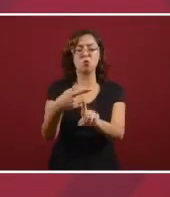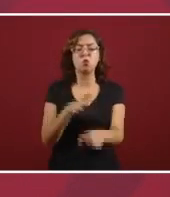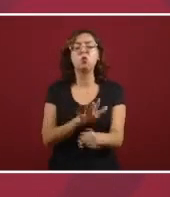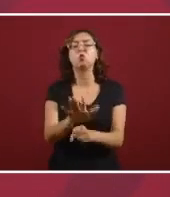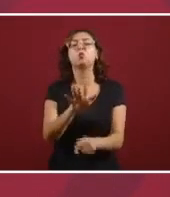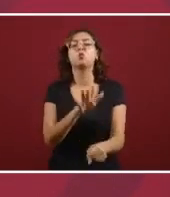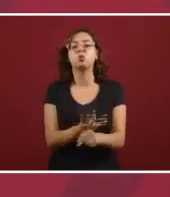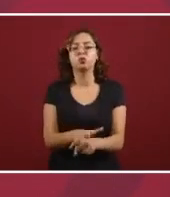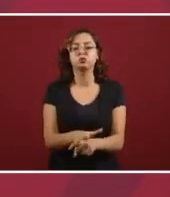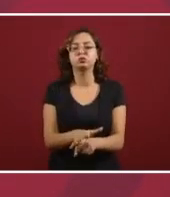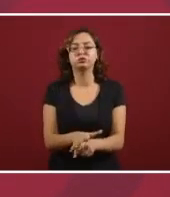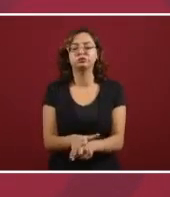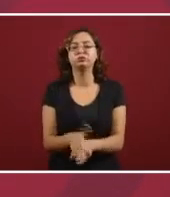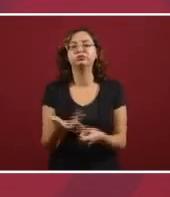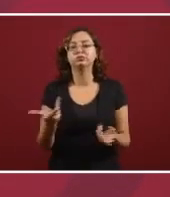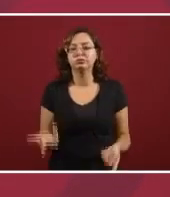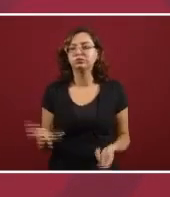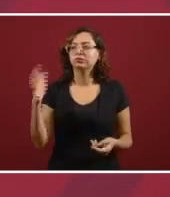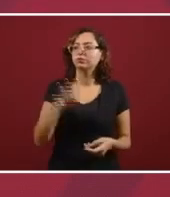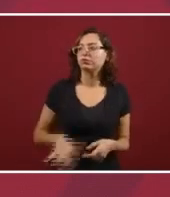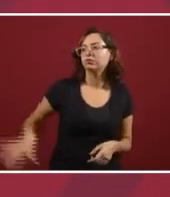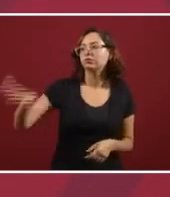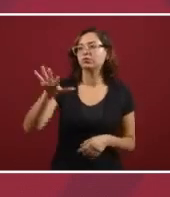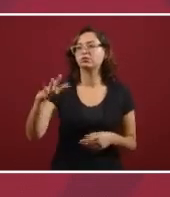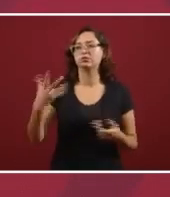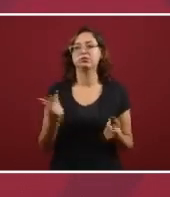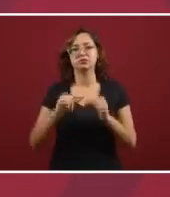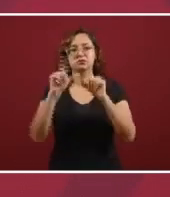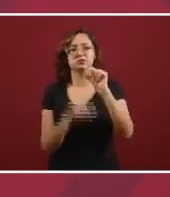es la cultura que hay